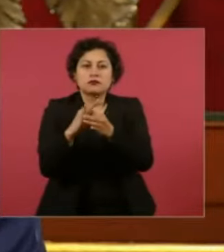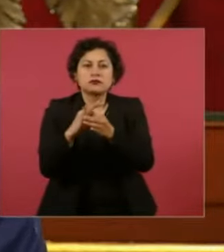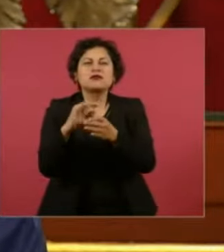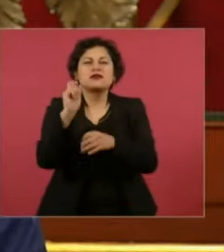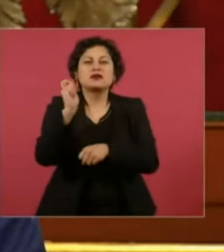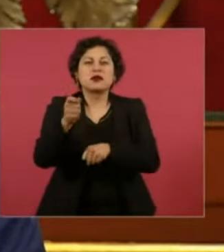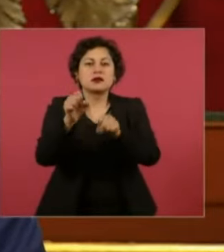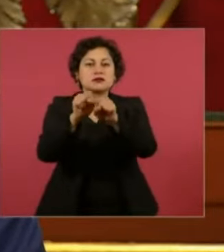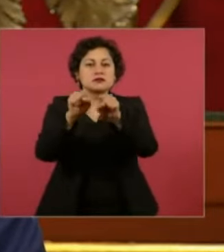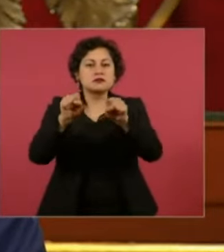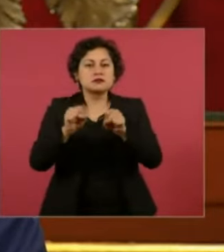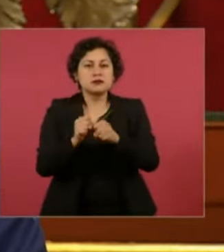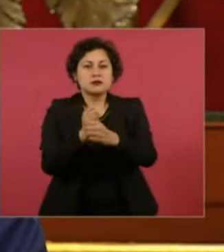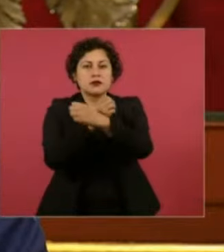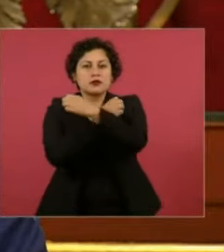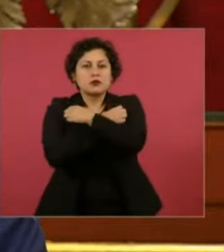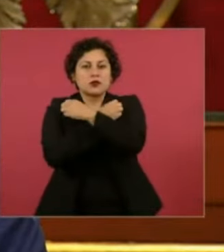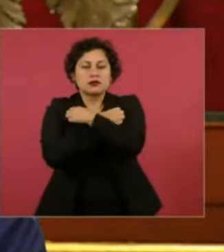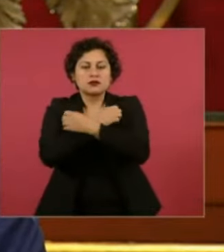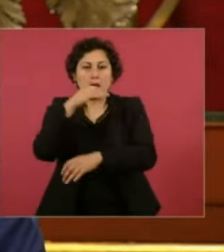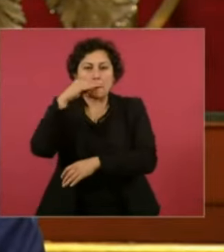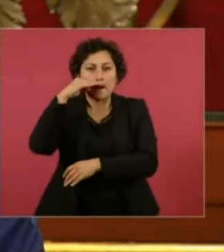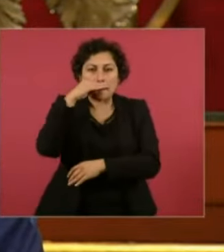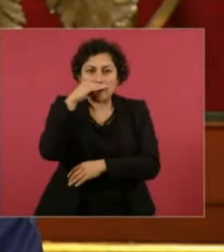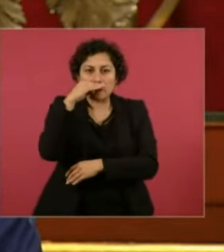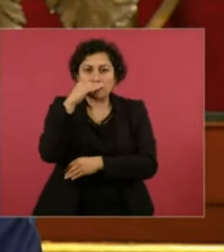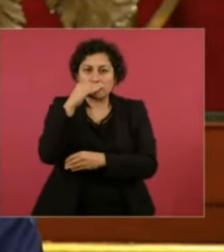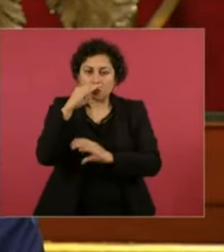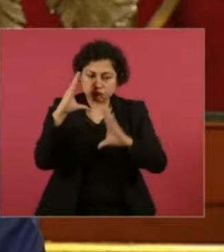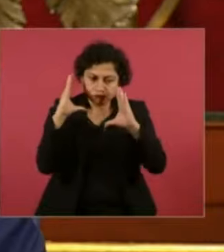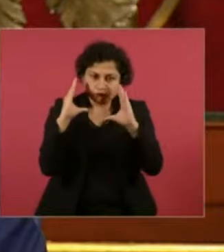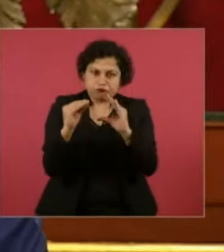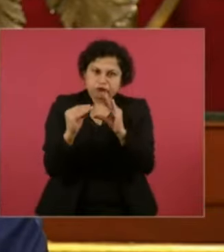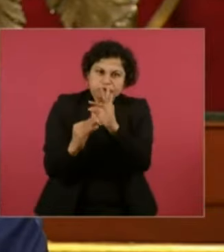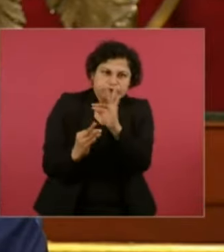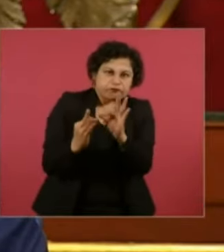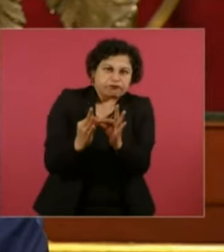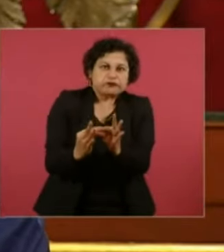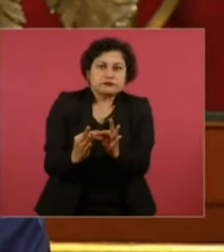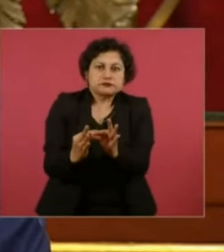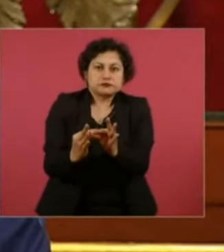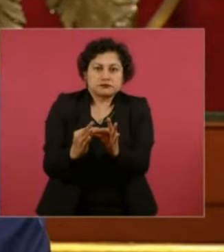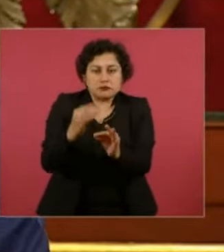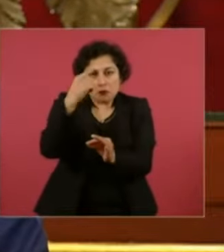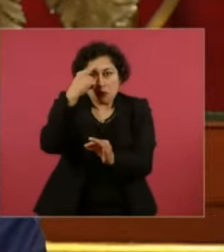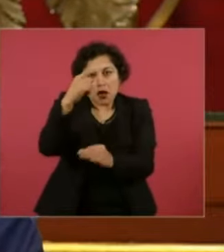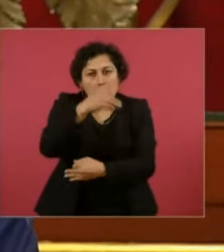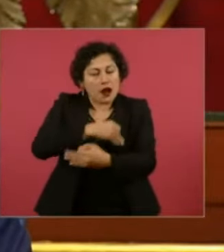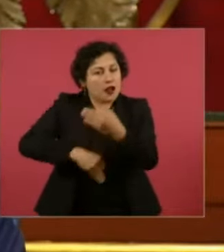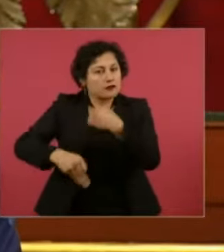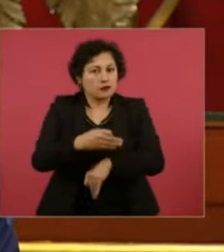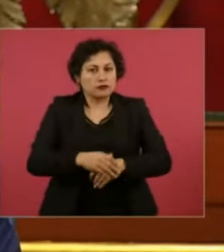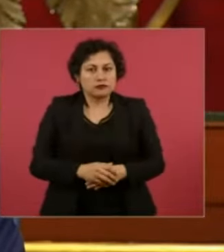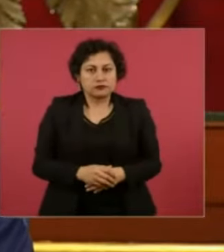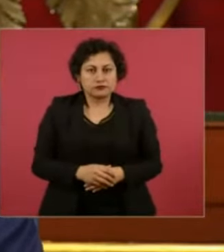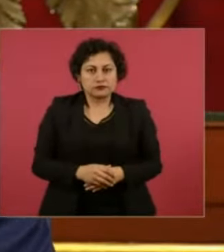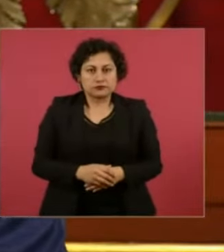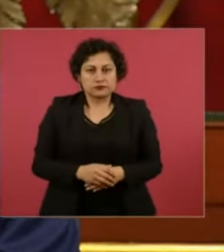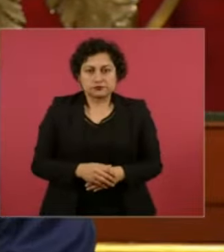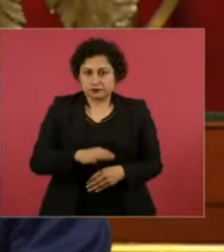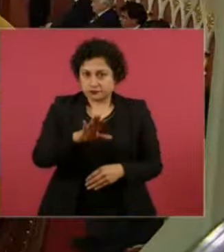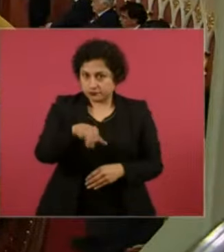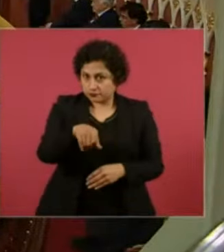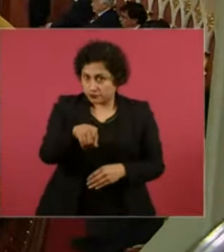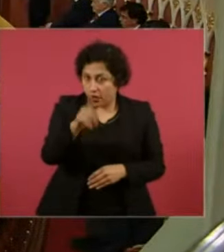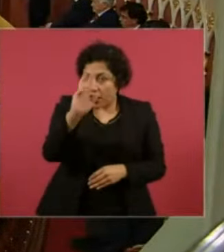20 propuestas que él plantea, se trata en realidad de un testamento,